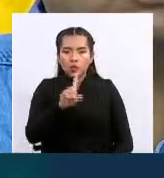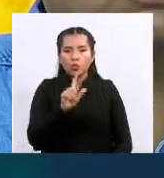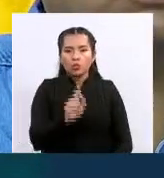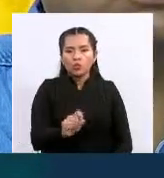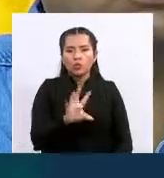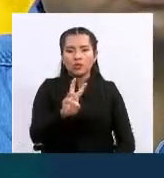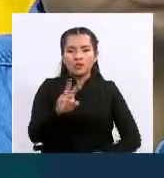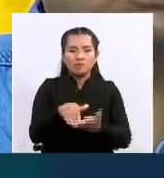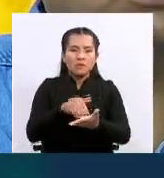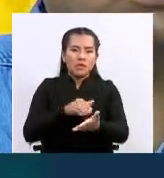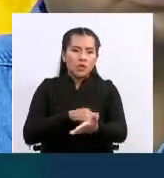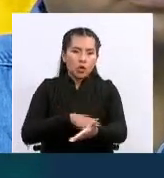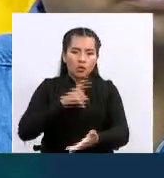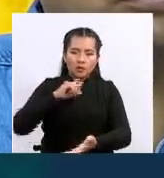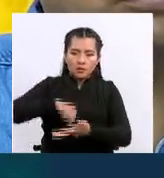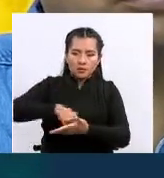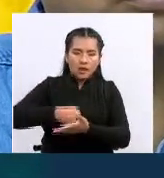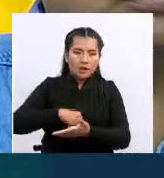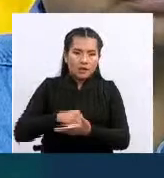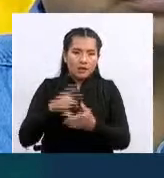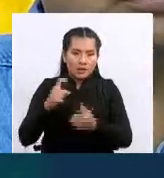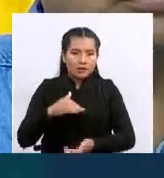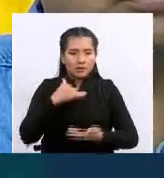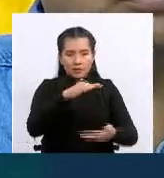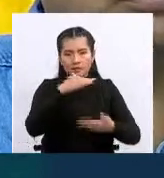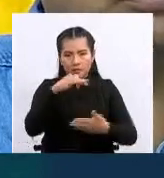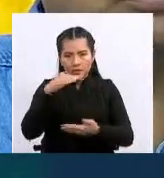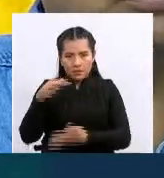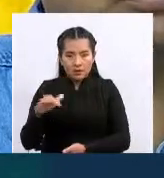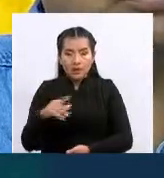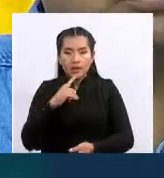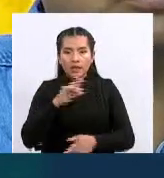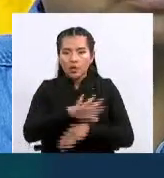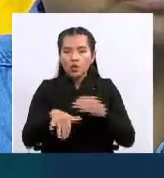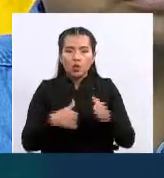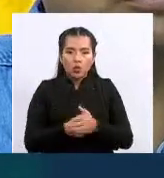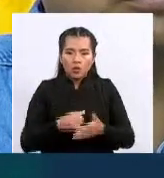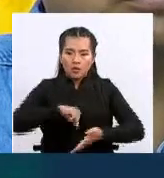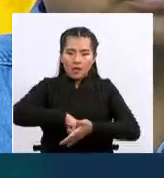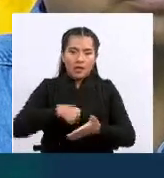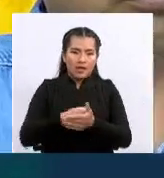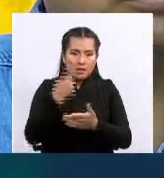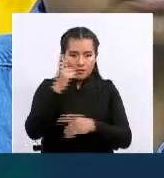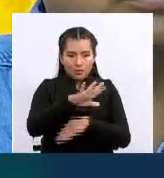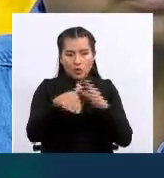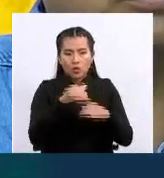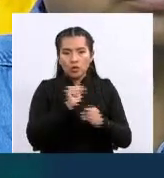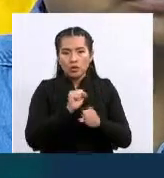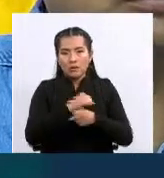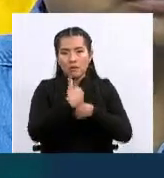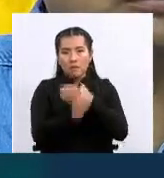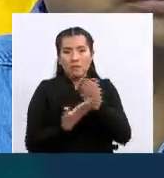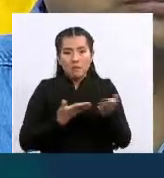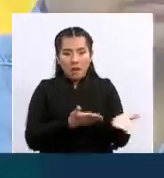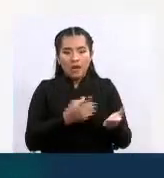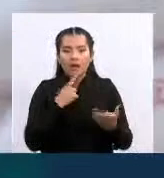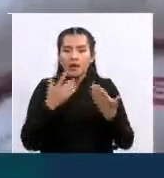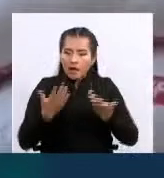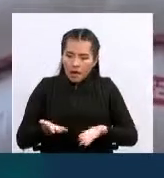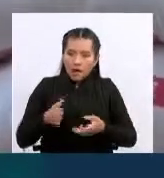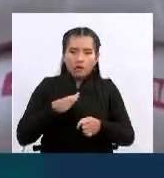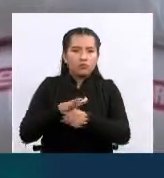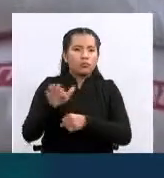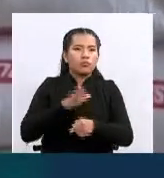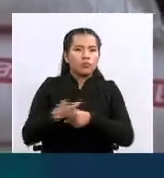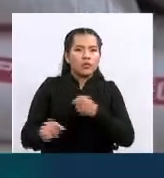quintales, lo que significa que el abastecimiento de harina para el sector panificador está garantizado. Para